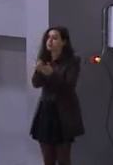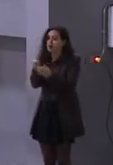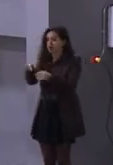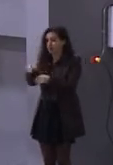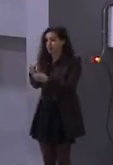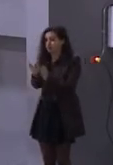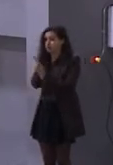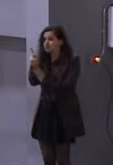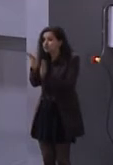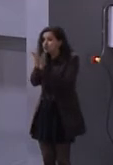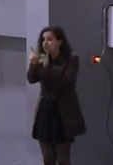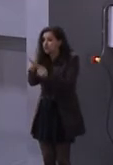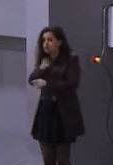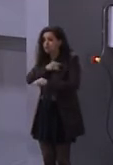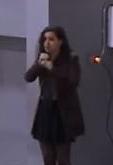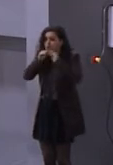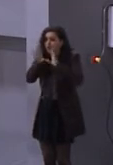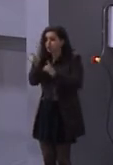la universidad pública